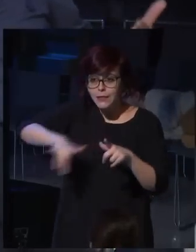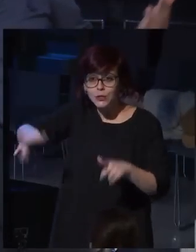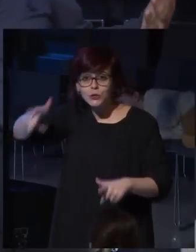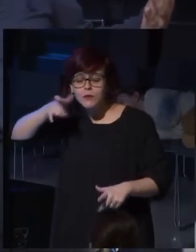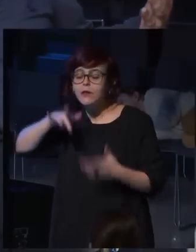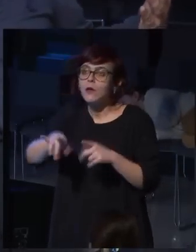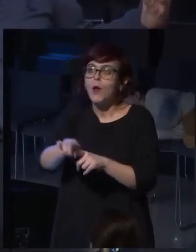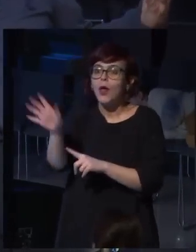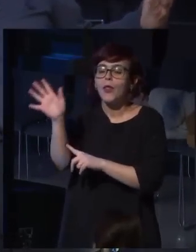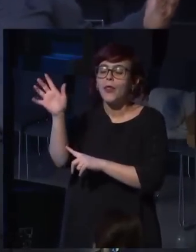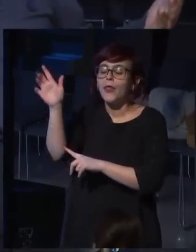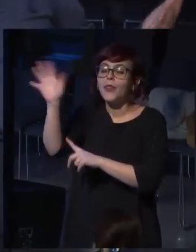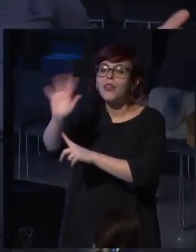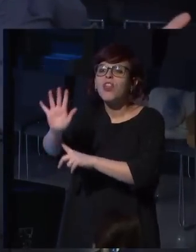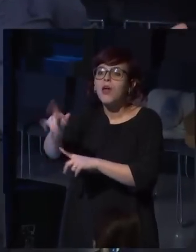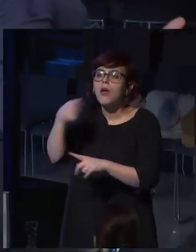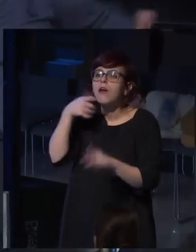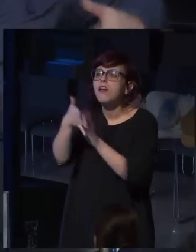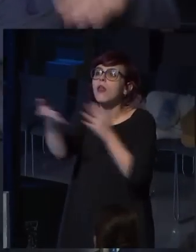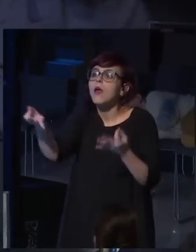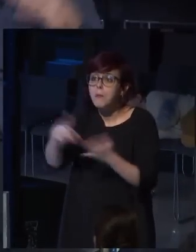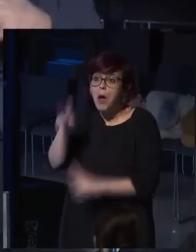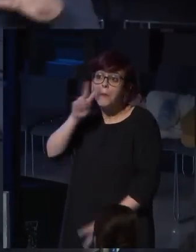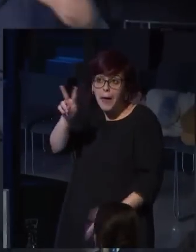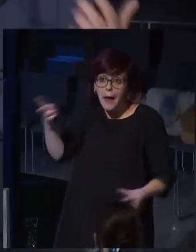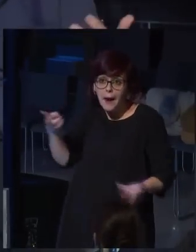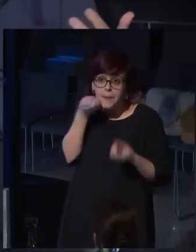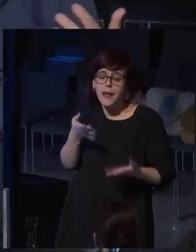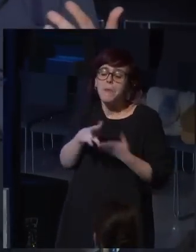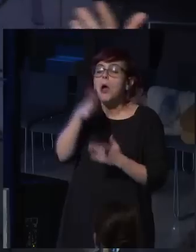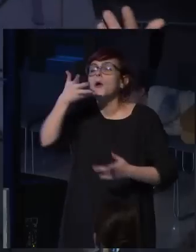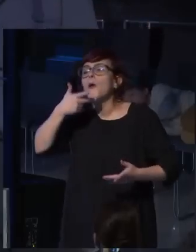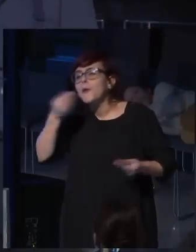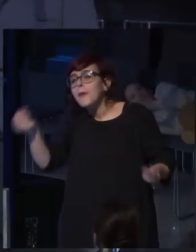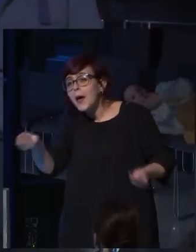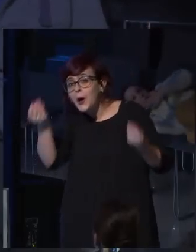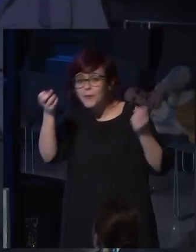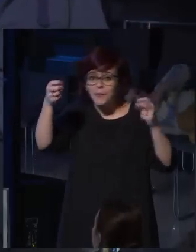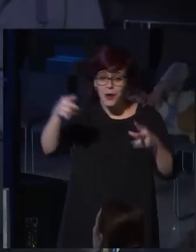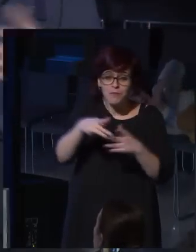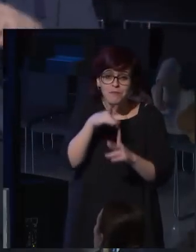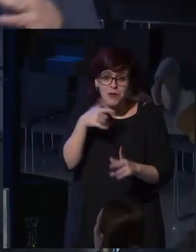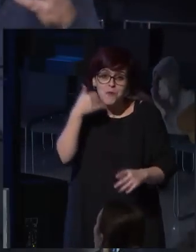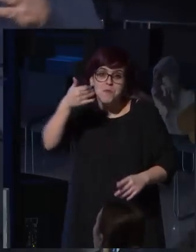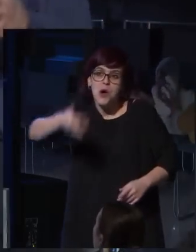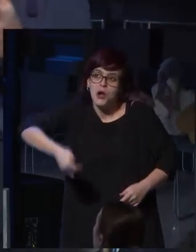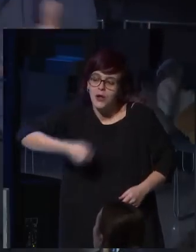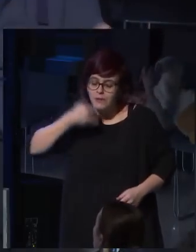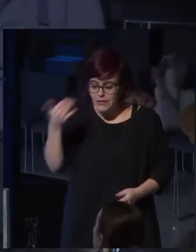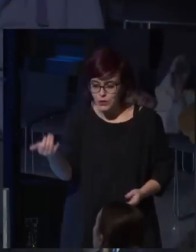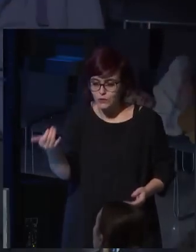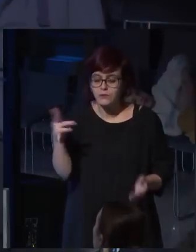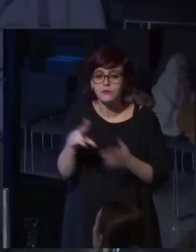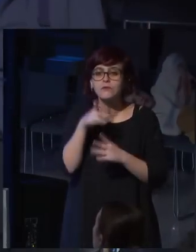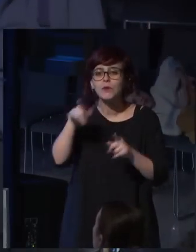cine y te dicen, ¿qué pides? Que se vea. Luego ya puede tener mejor color o no mejor color, pero están llenos de películas que están hechas